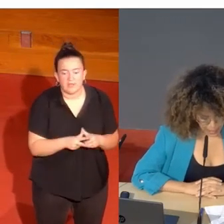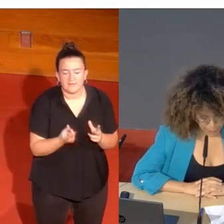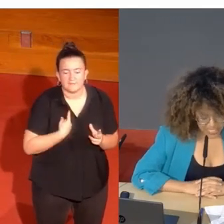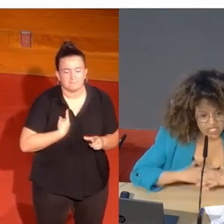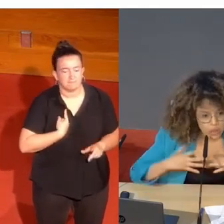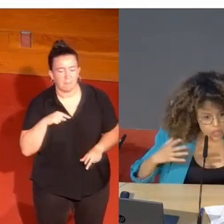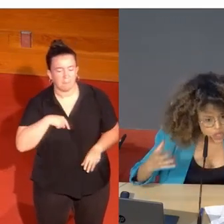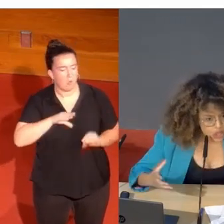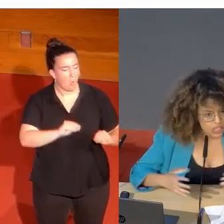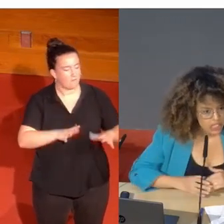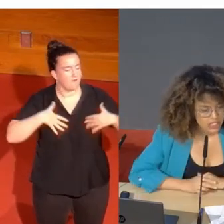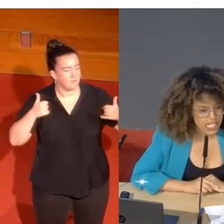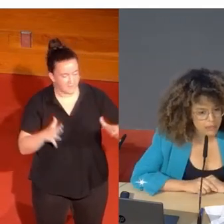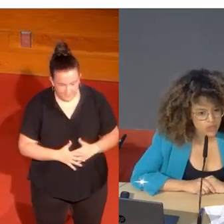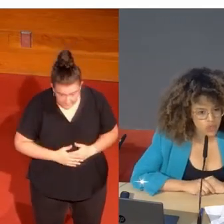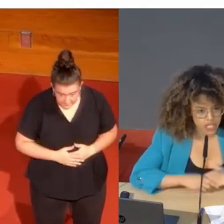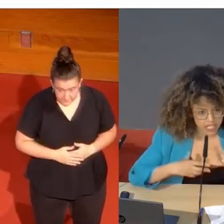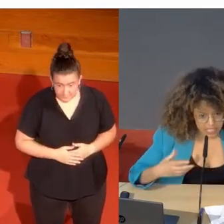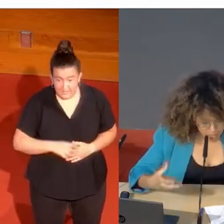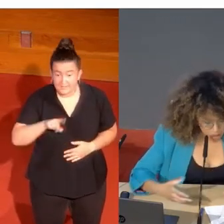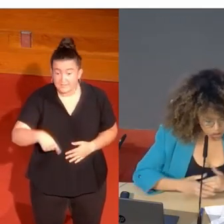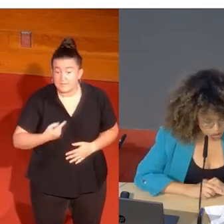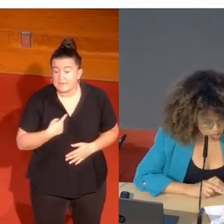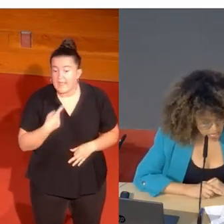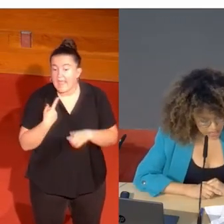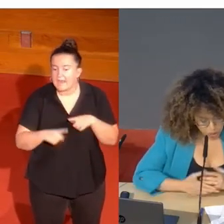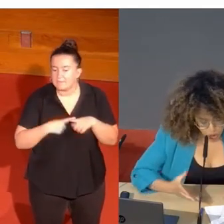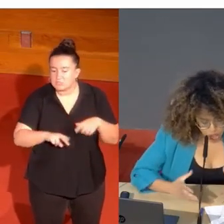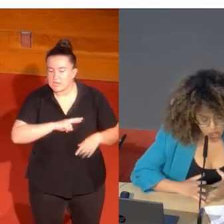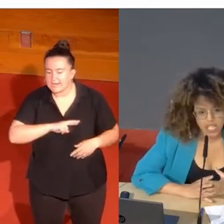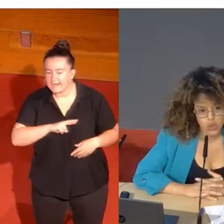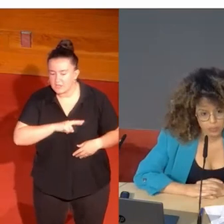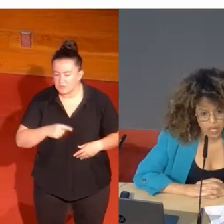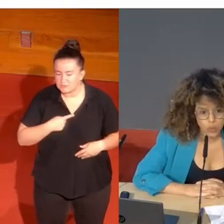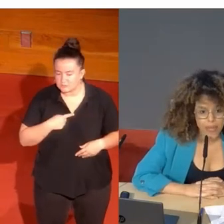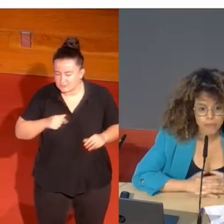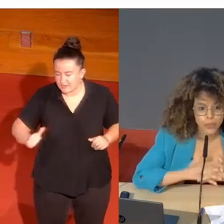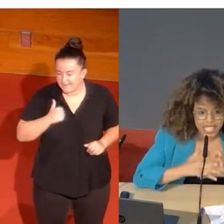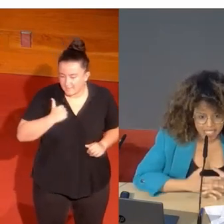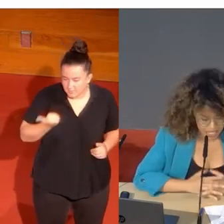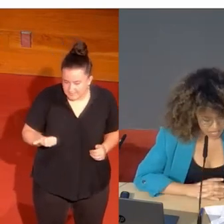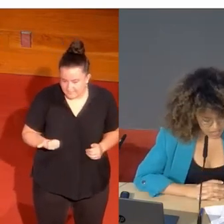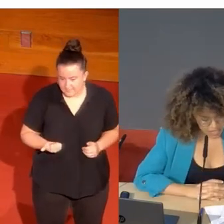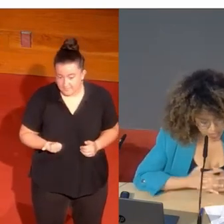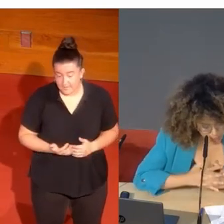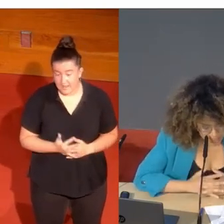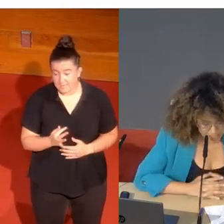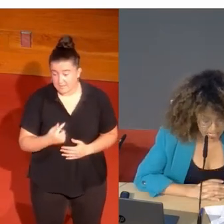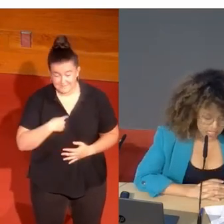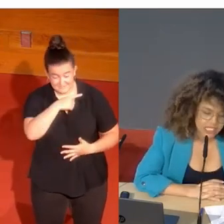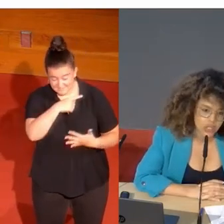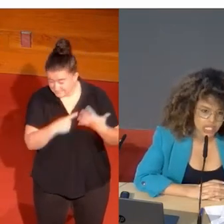eh la intromisión de elementos religiosos y a todo ello se le suma una impunidad